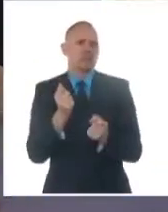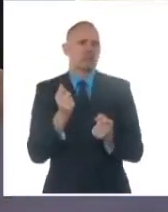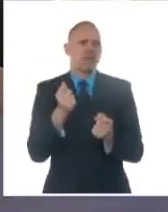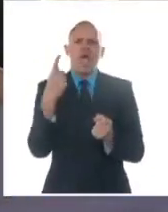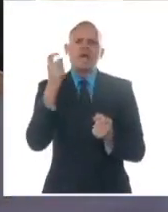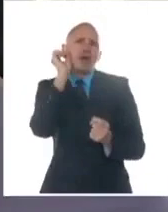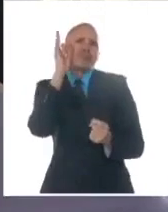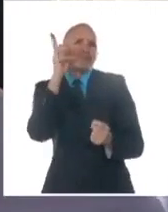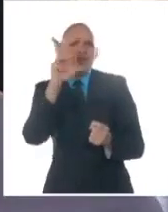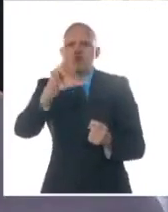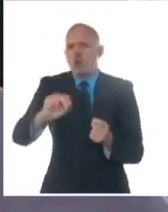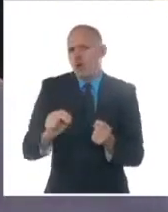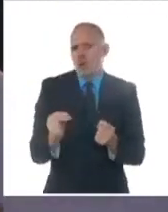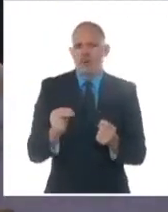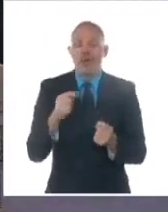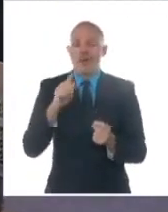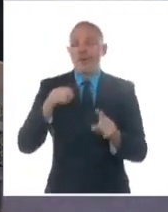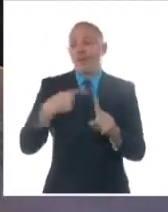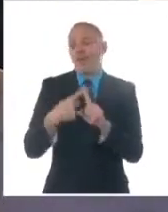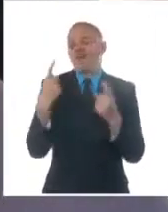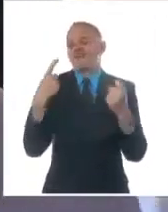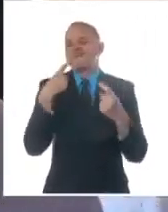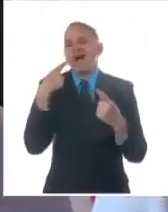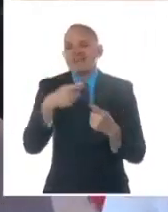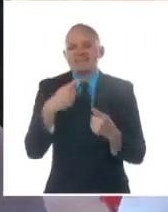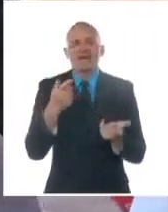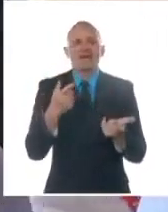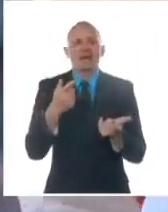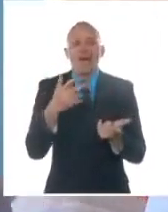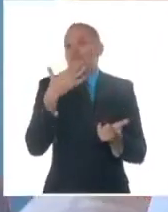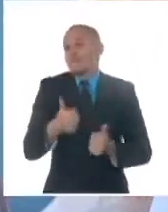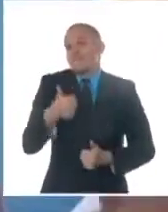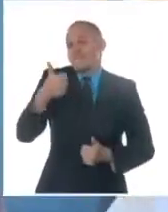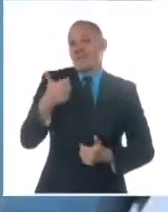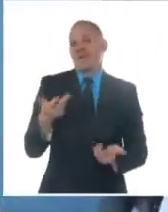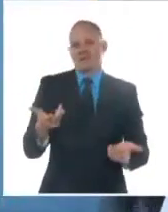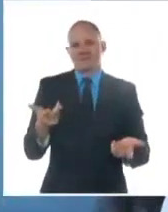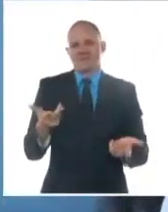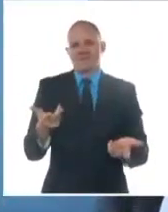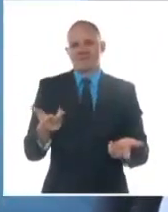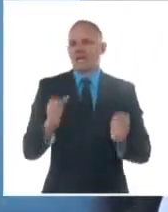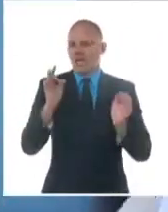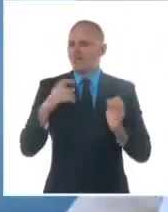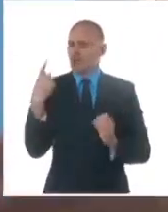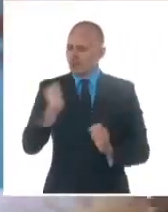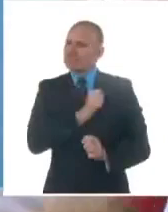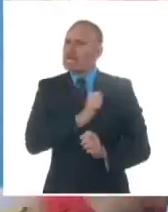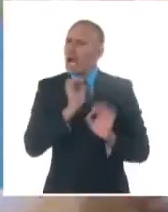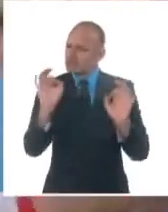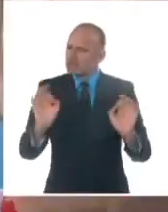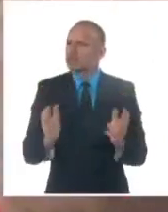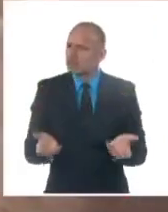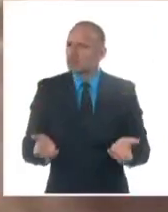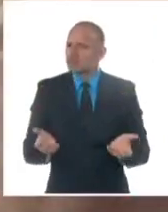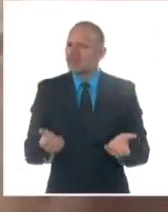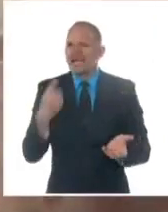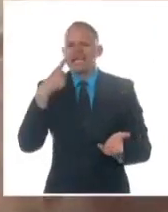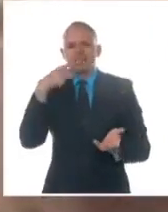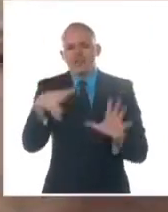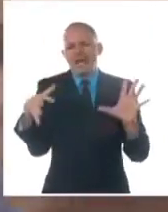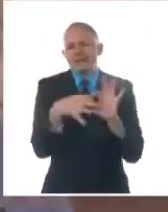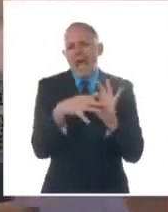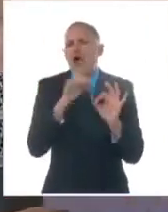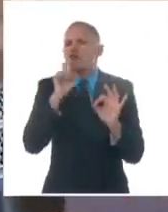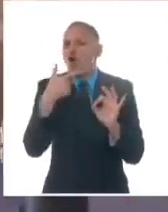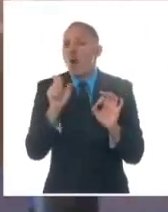calidad del trabajo también, de ese comercio perfeccionado que queremos, también encadenado, también con una mirada